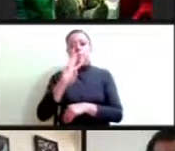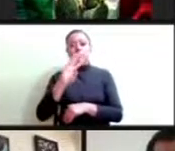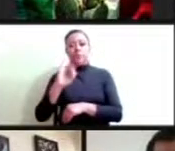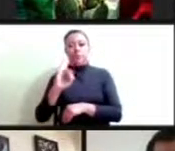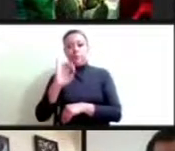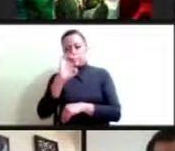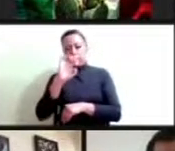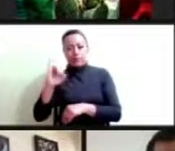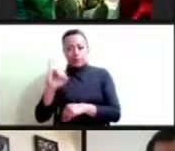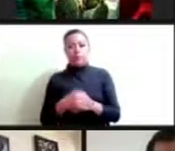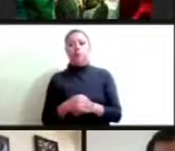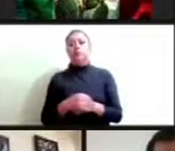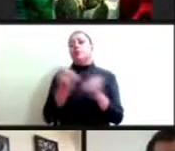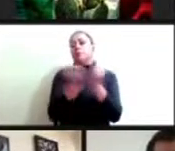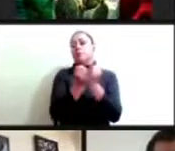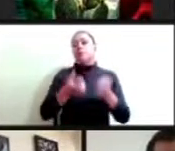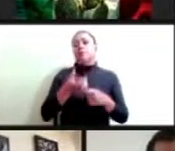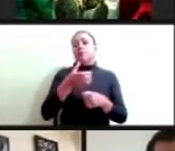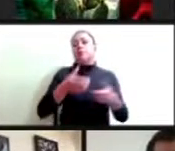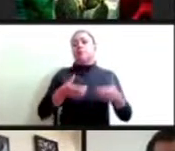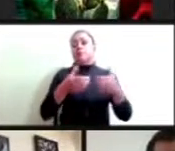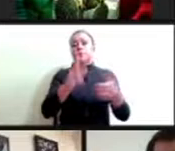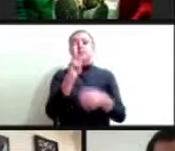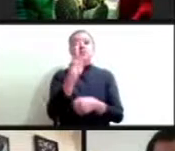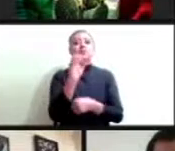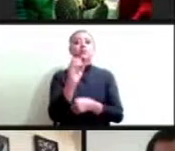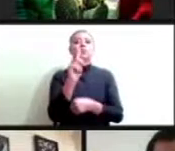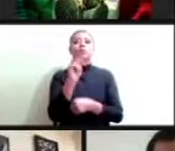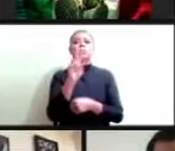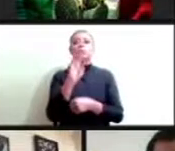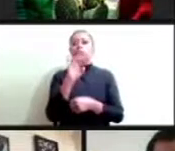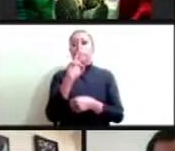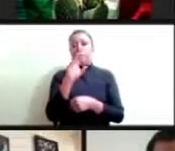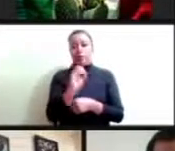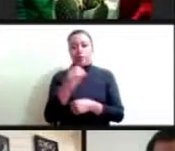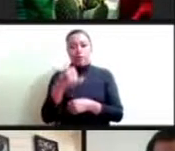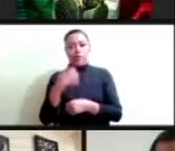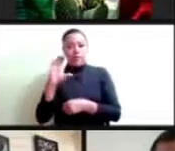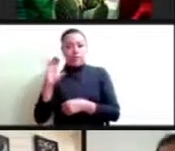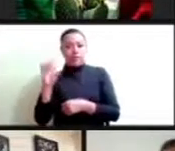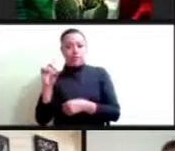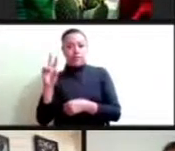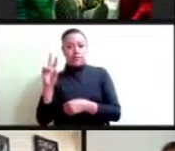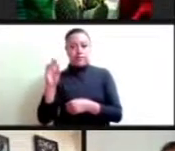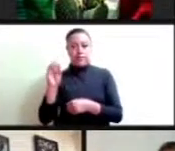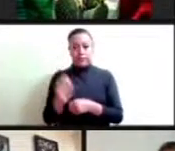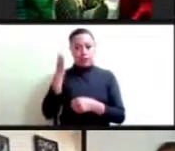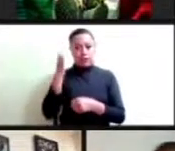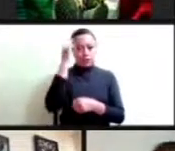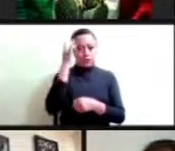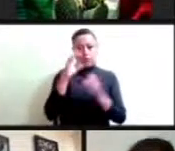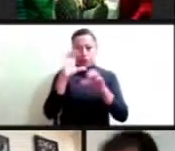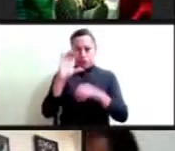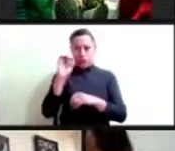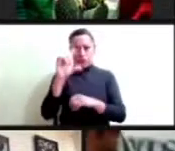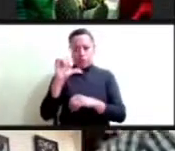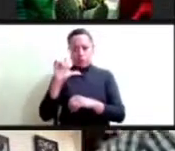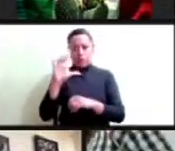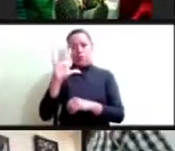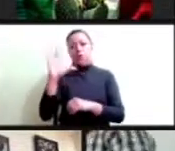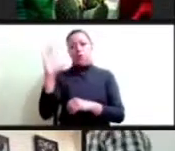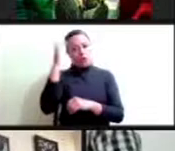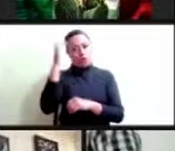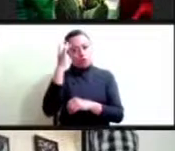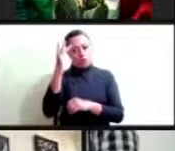en la colonia San Andrés, todas en la demarcación territorial de Azcapotzalco, con la finalidad de disminuir la comisión